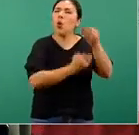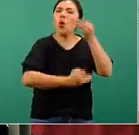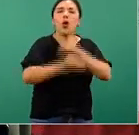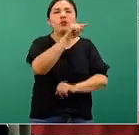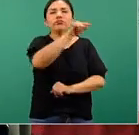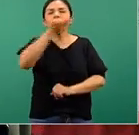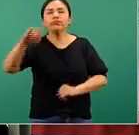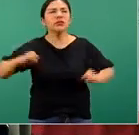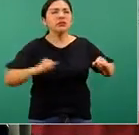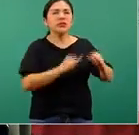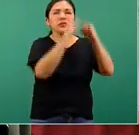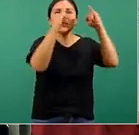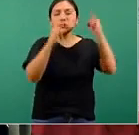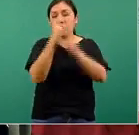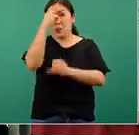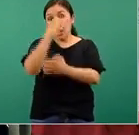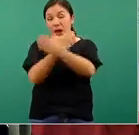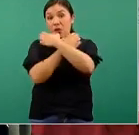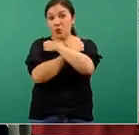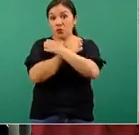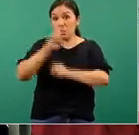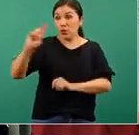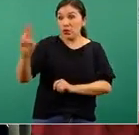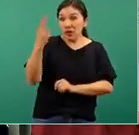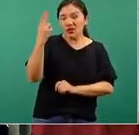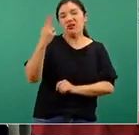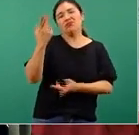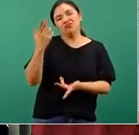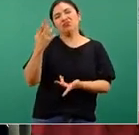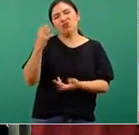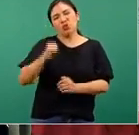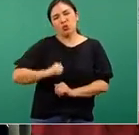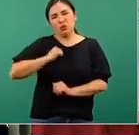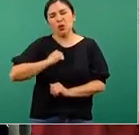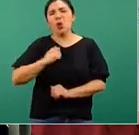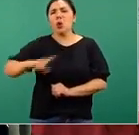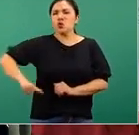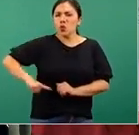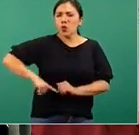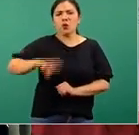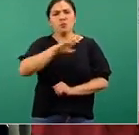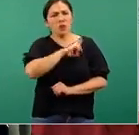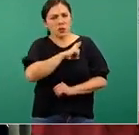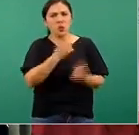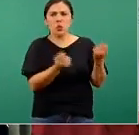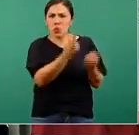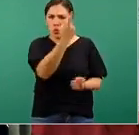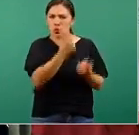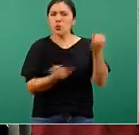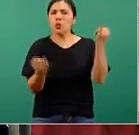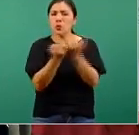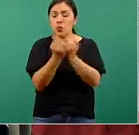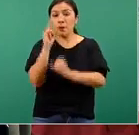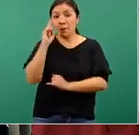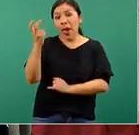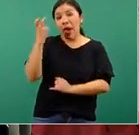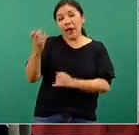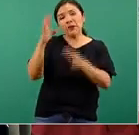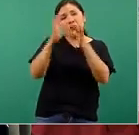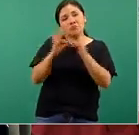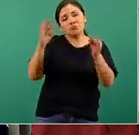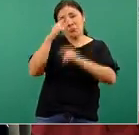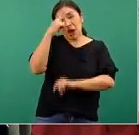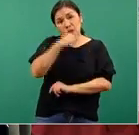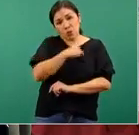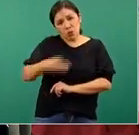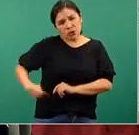las instituciones de educación superior públicas y algunas también privadas. Aquí está la descripción municipal. Por favor,